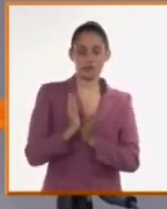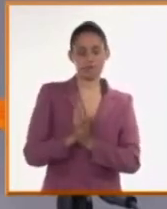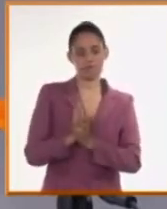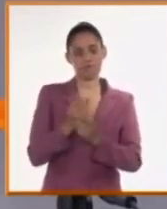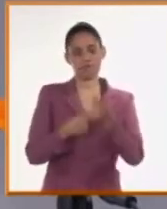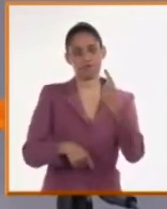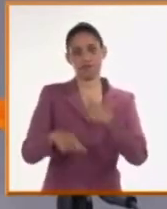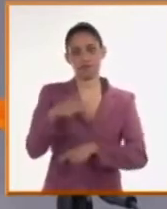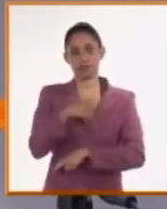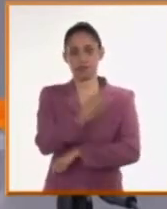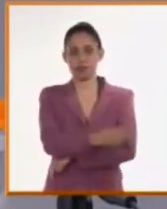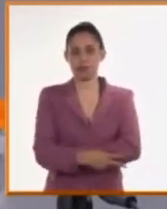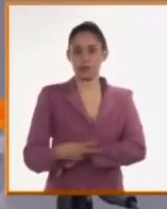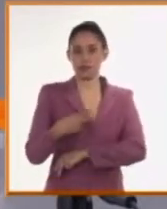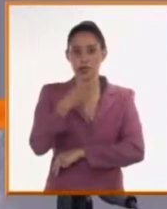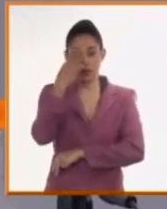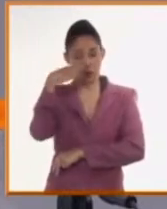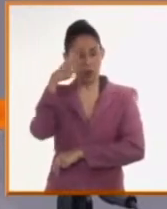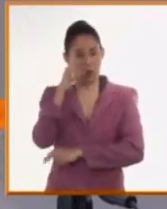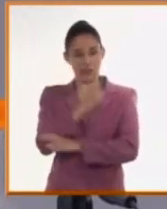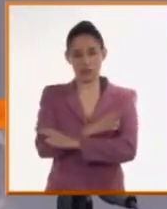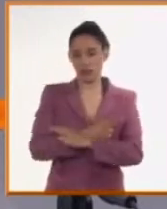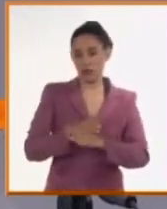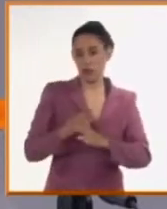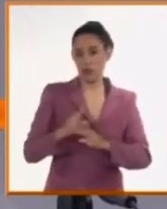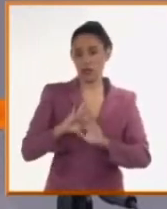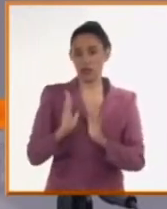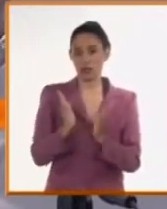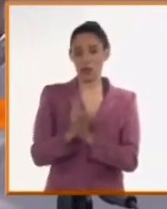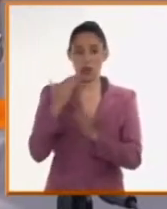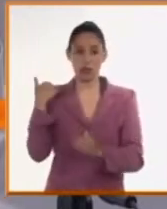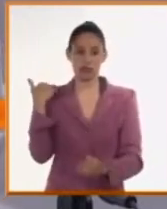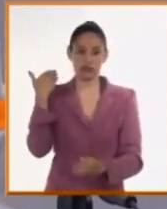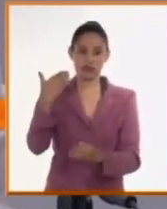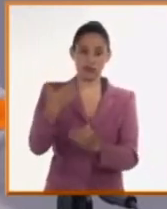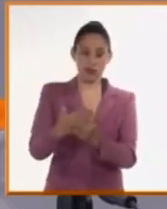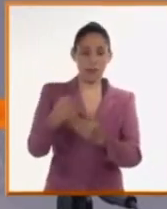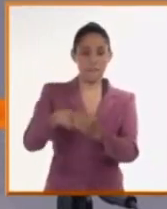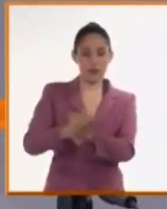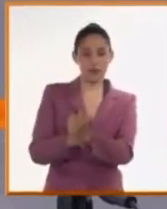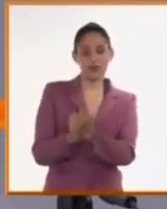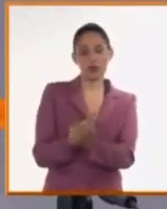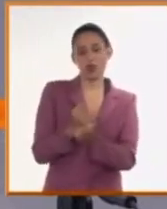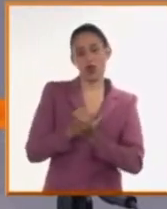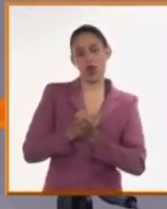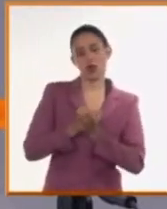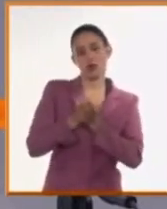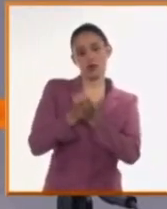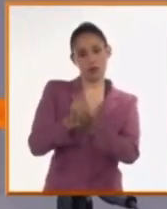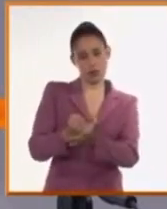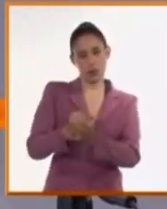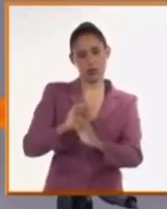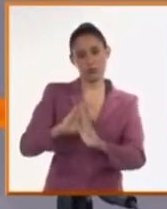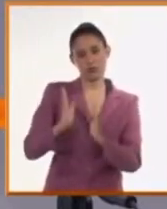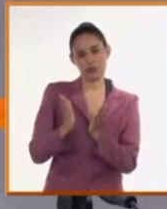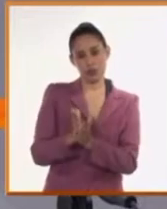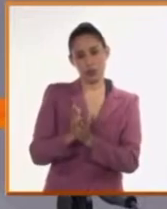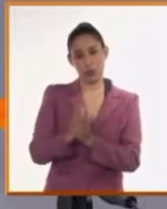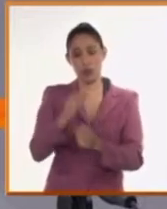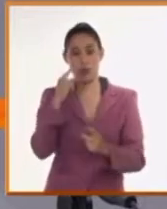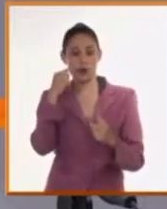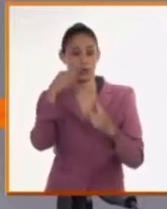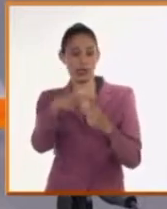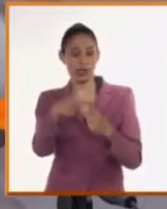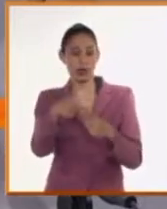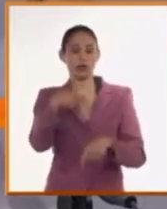palestino Cuba históricamente ha mantenido una postura de profunda solidaridad con la la causa del pueblo